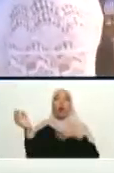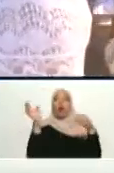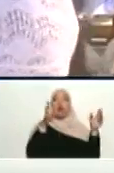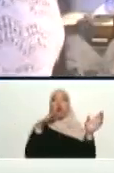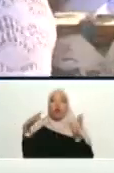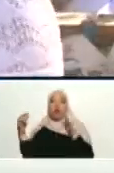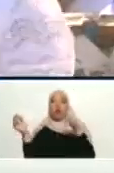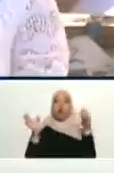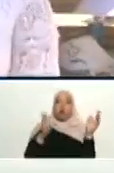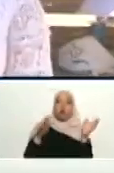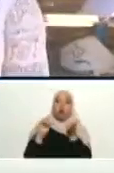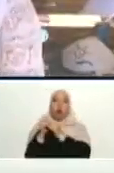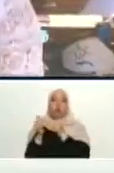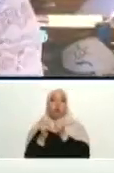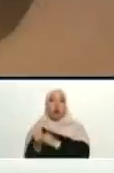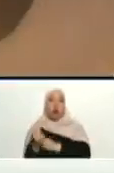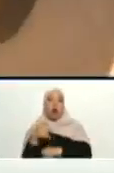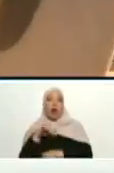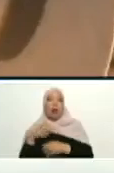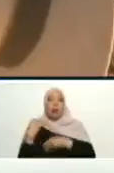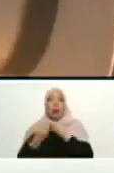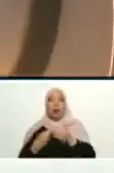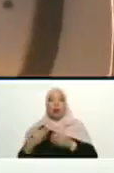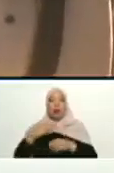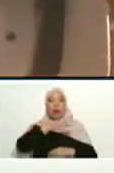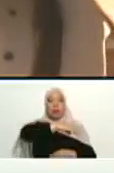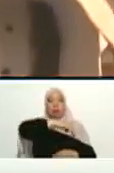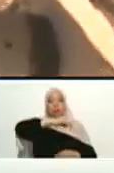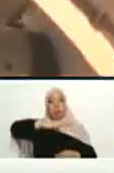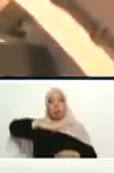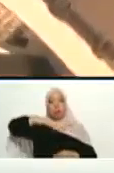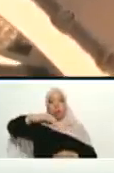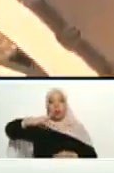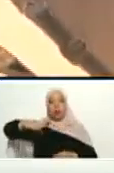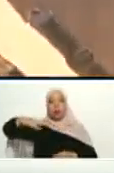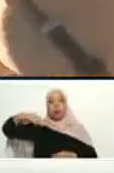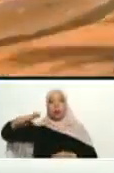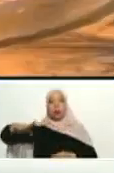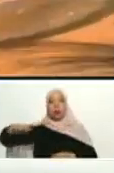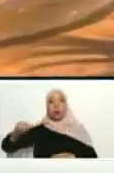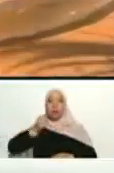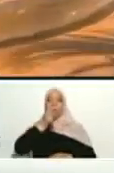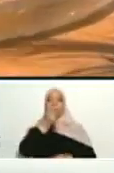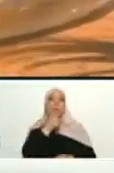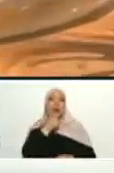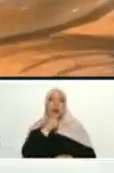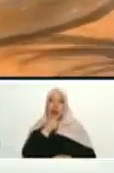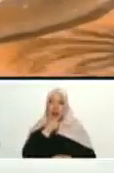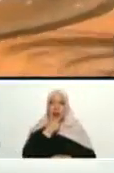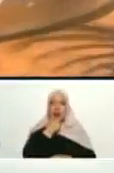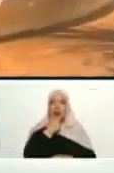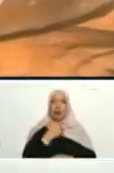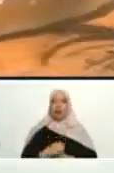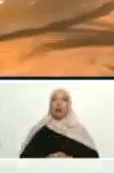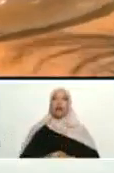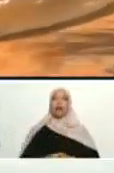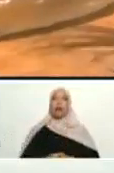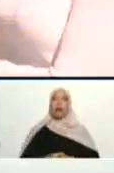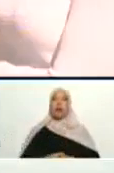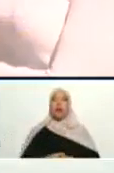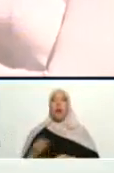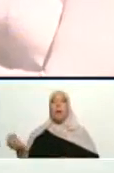los deportes del mar. Es una zona espectacular. Quizás ha faltado que